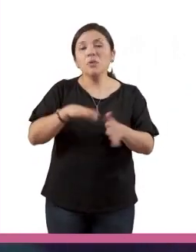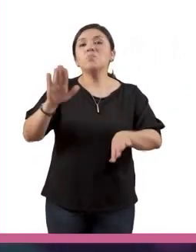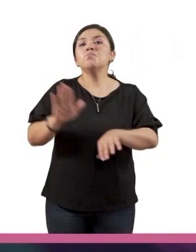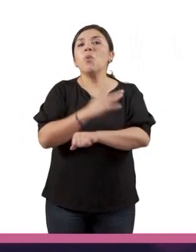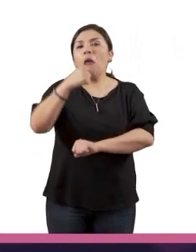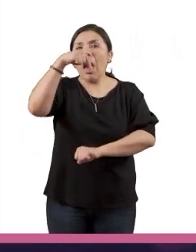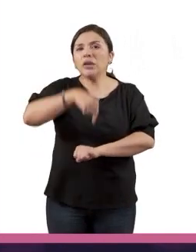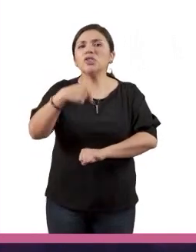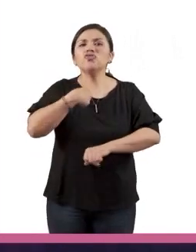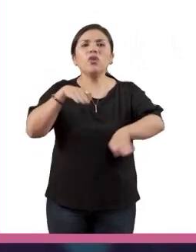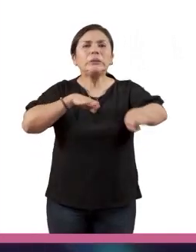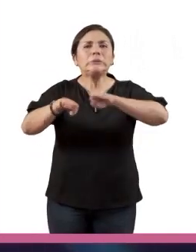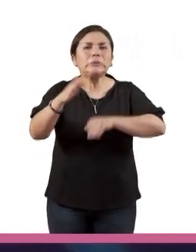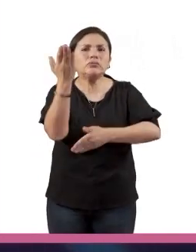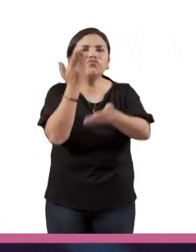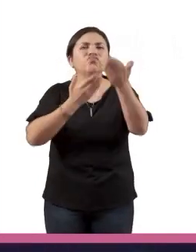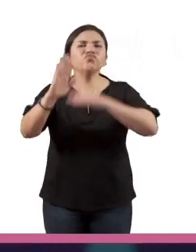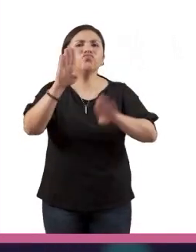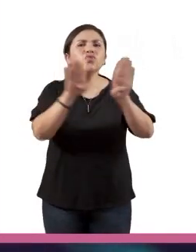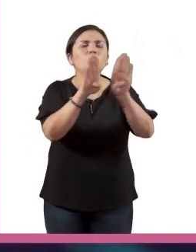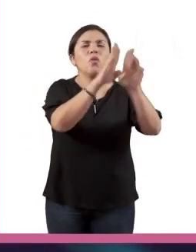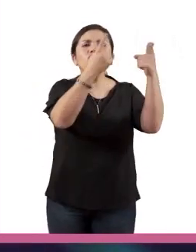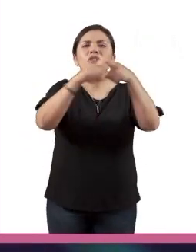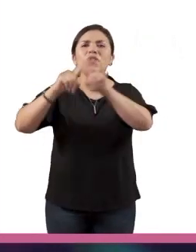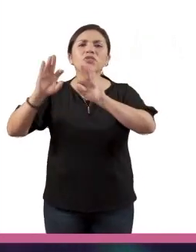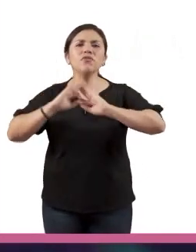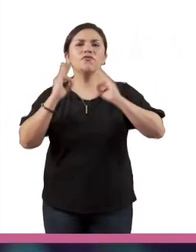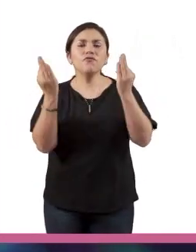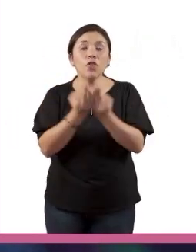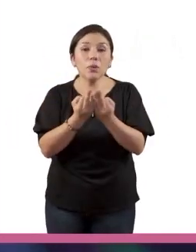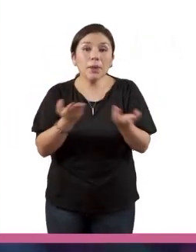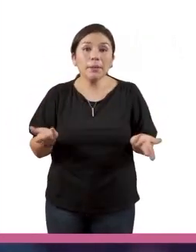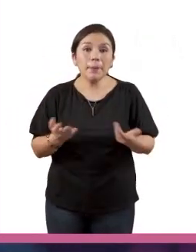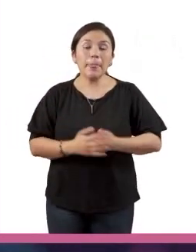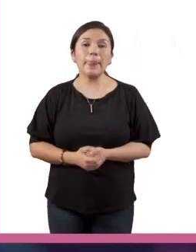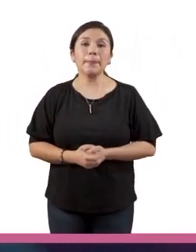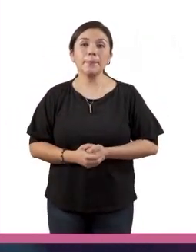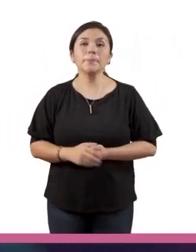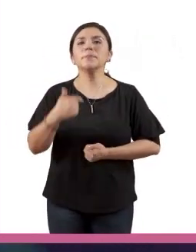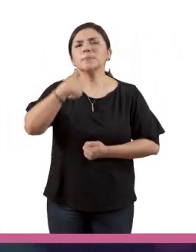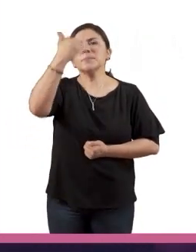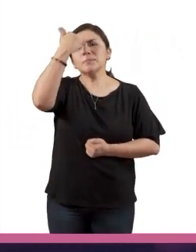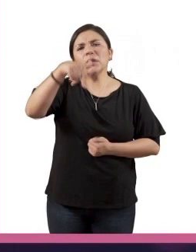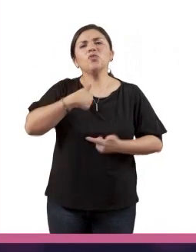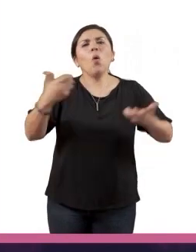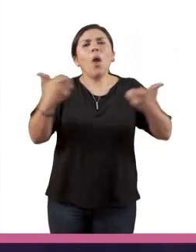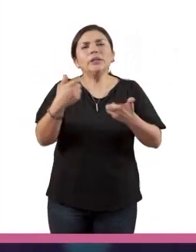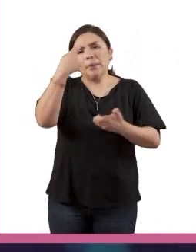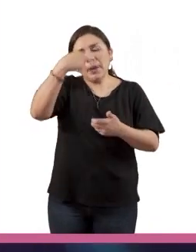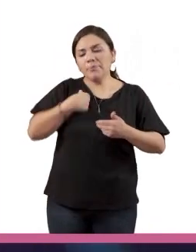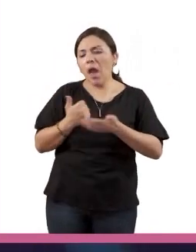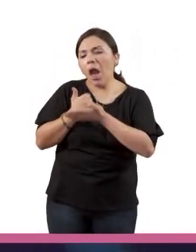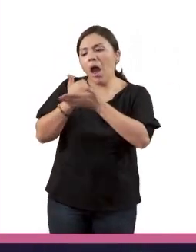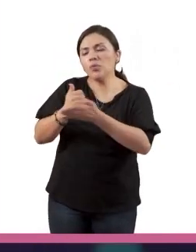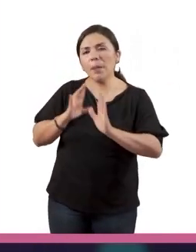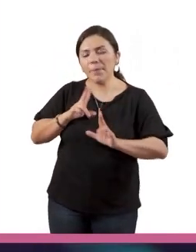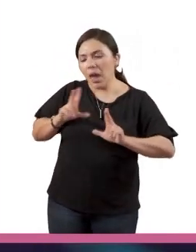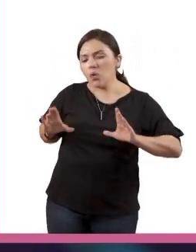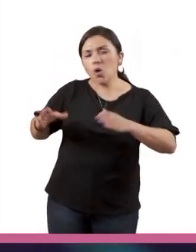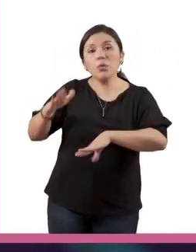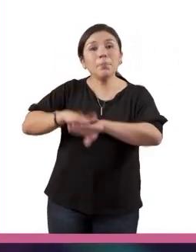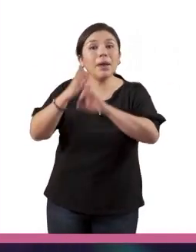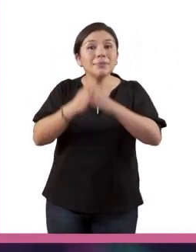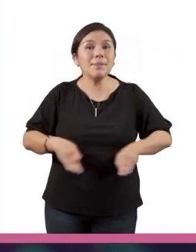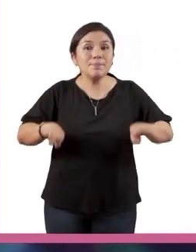pues aquí me he desarrollado de muchas maneras y sé que estoy aportando a mi comunidad algo muy importante.